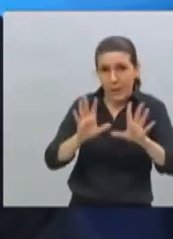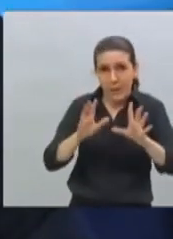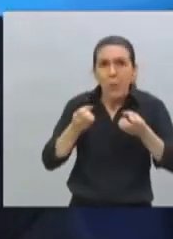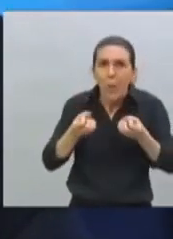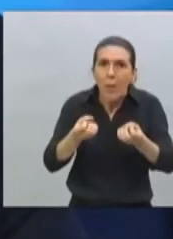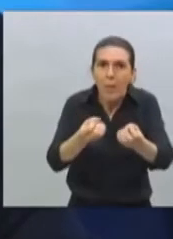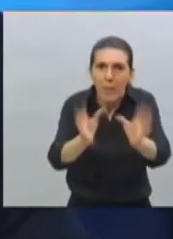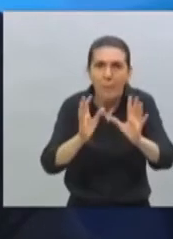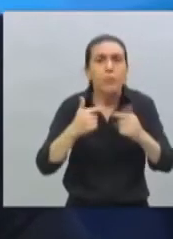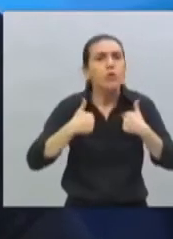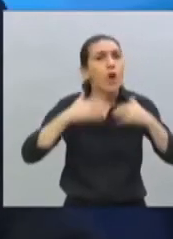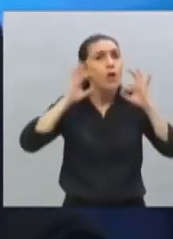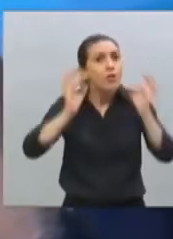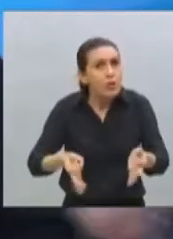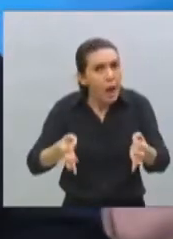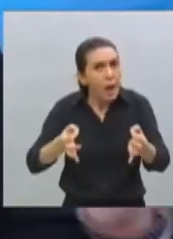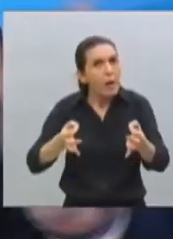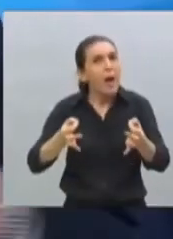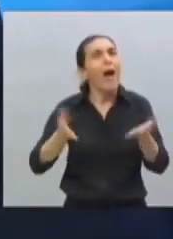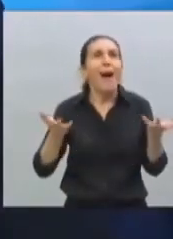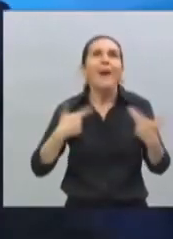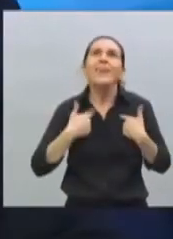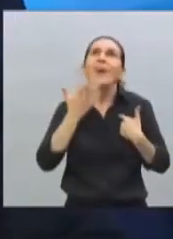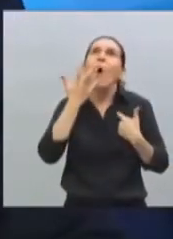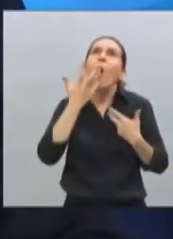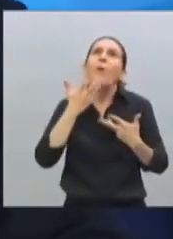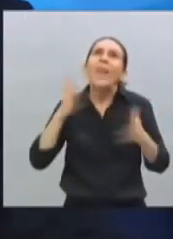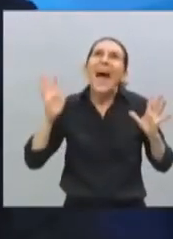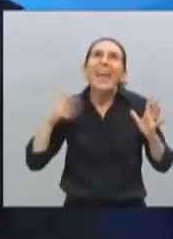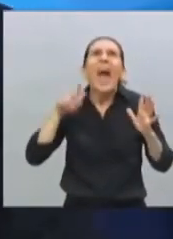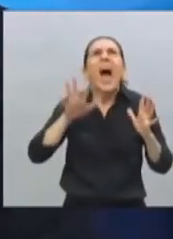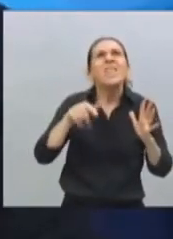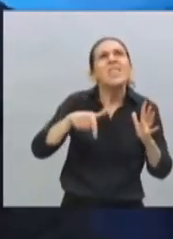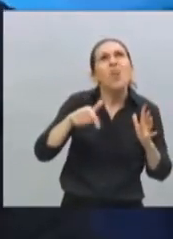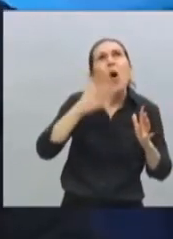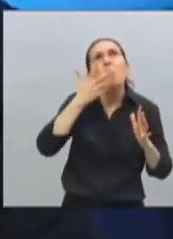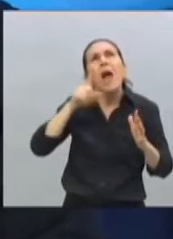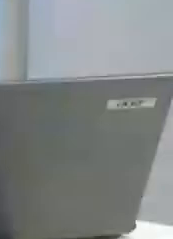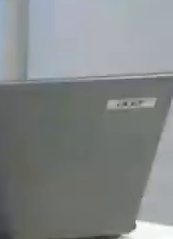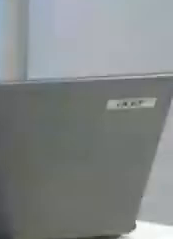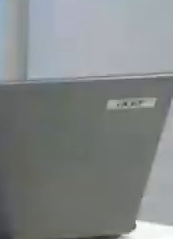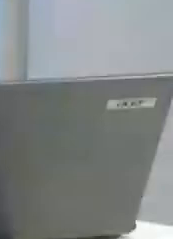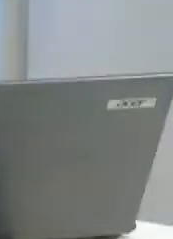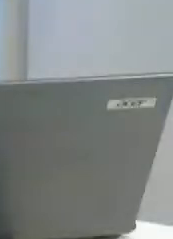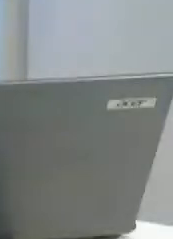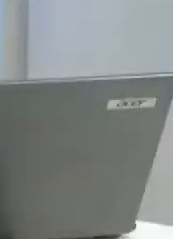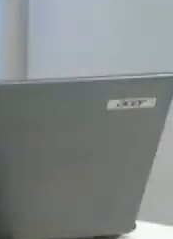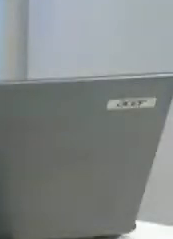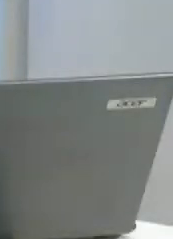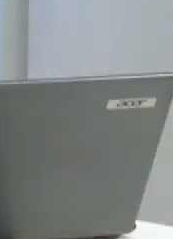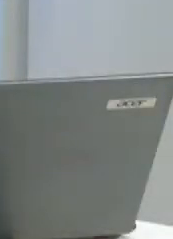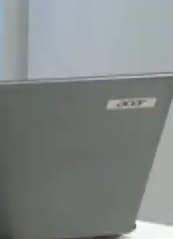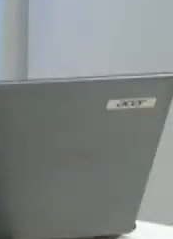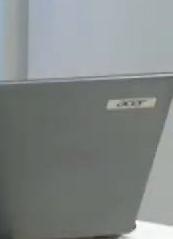bueno, eso lo vamos a ver. Federico, con respecto a, bueno, a lo que venían disertando, comunidad organizada,